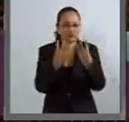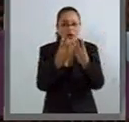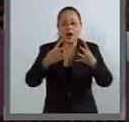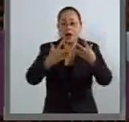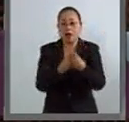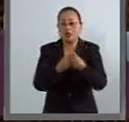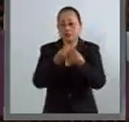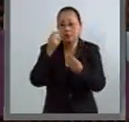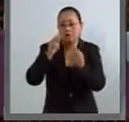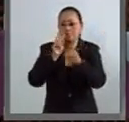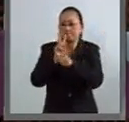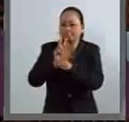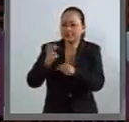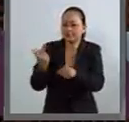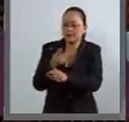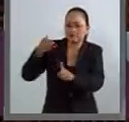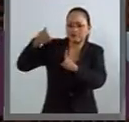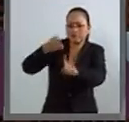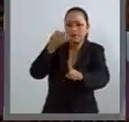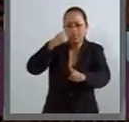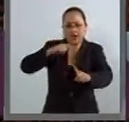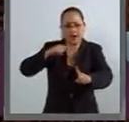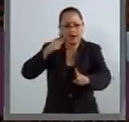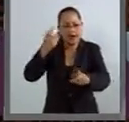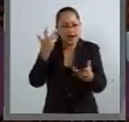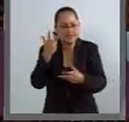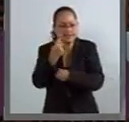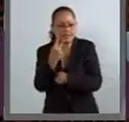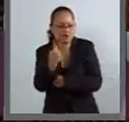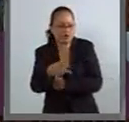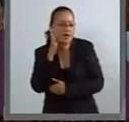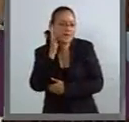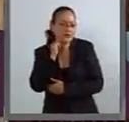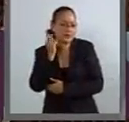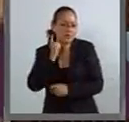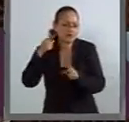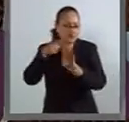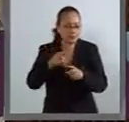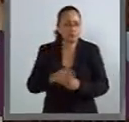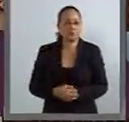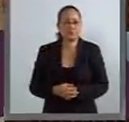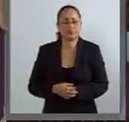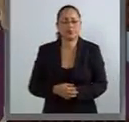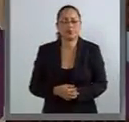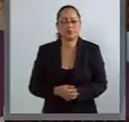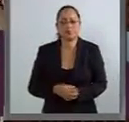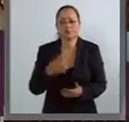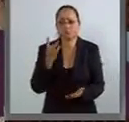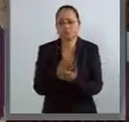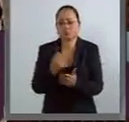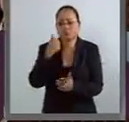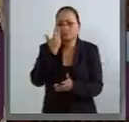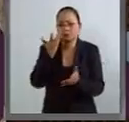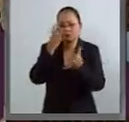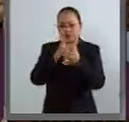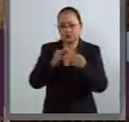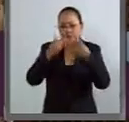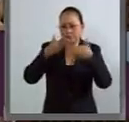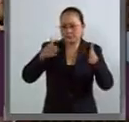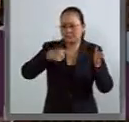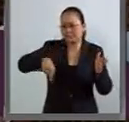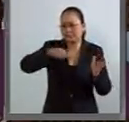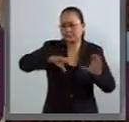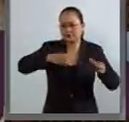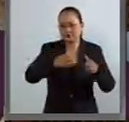cumplimiento del trabajo y de los objetivos para los cuales fue creado el canal del Congreso. Yo quisiera simplemente dejar este panorama para